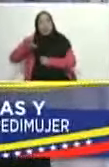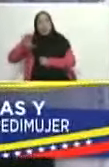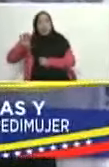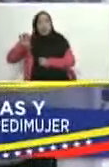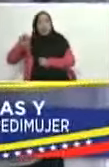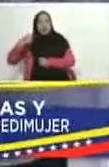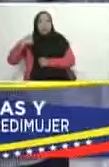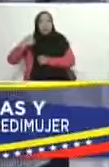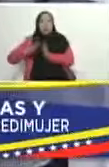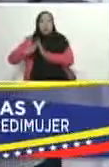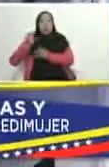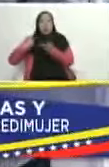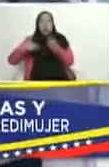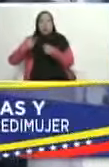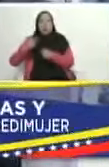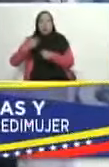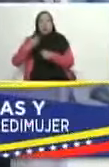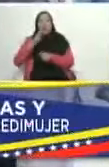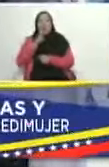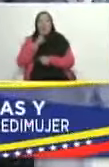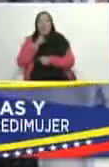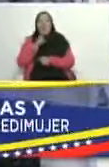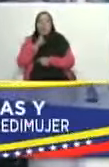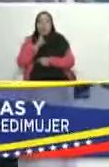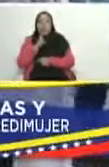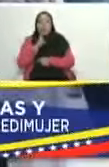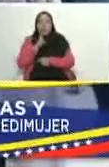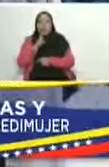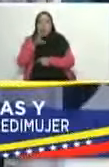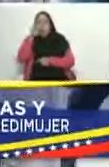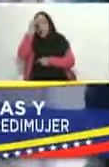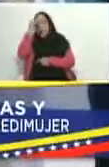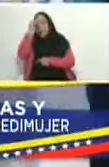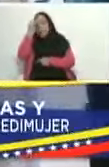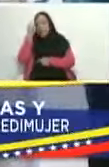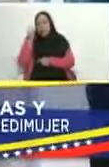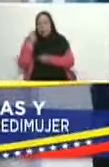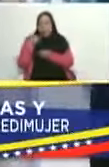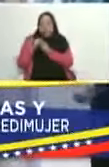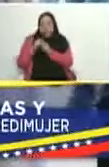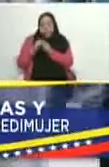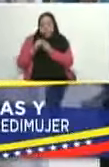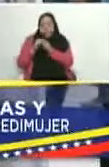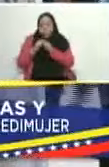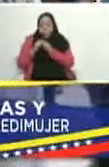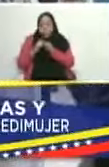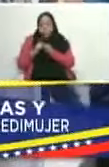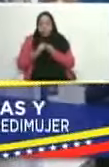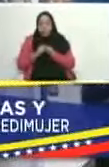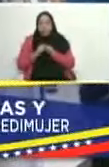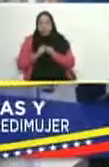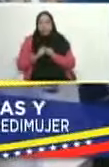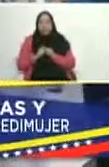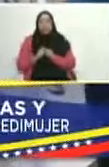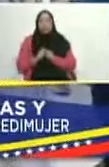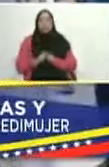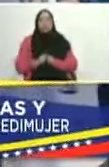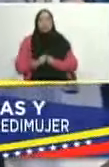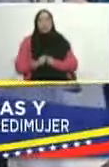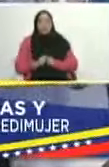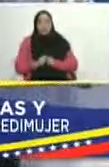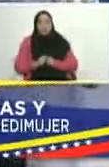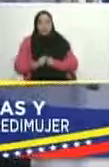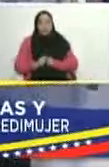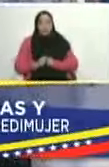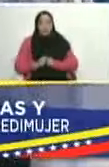Actualmente vendo bisutería de oro laminado. Estoy aprendiendo a hacerla. Aquí un obsequio para usted. ¿Cómo es eso?